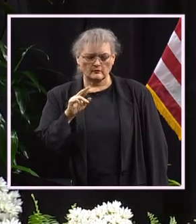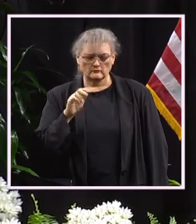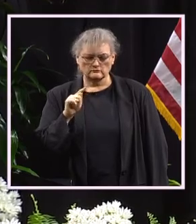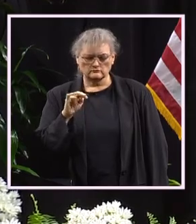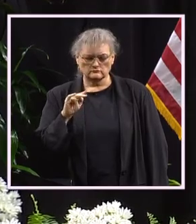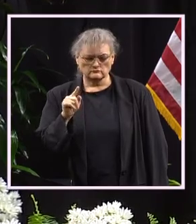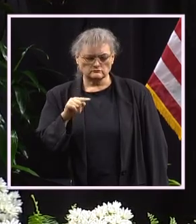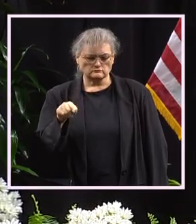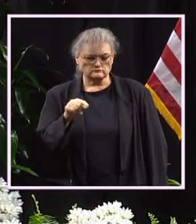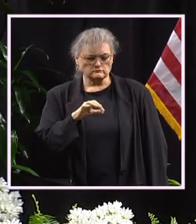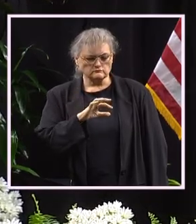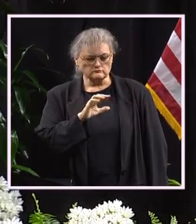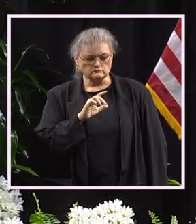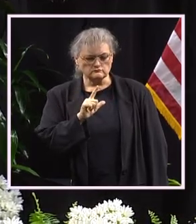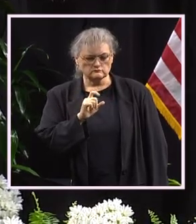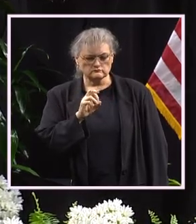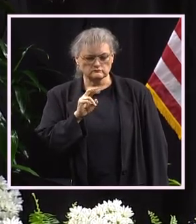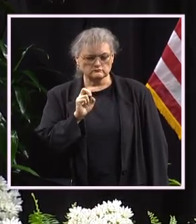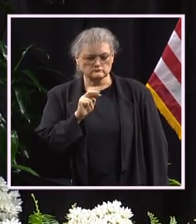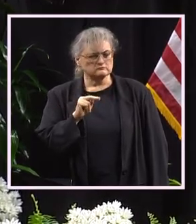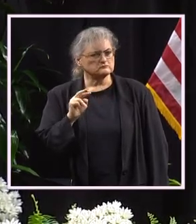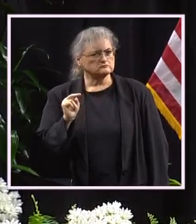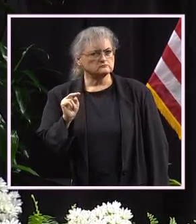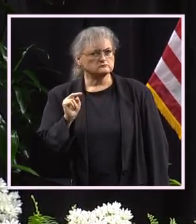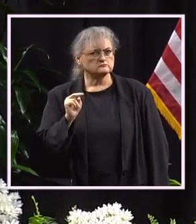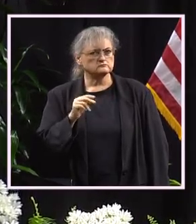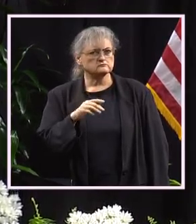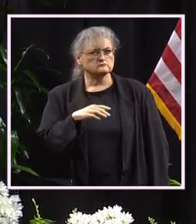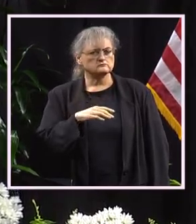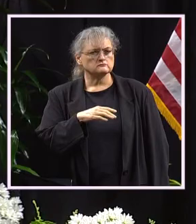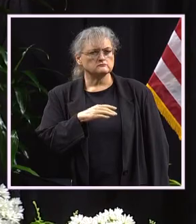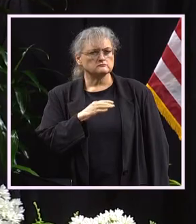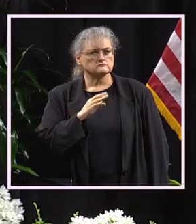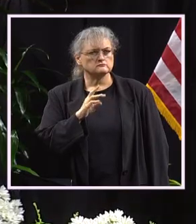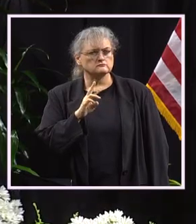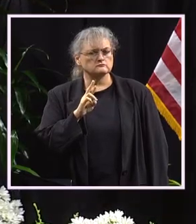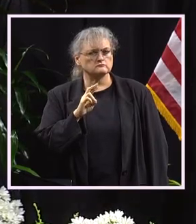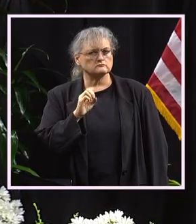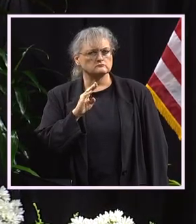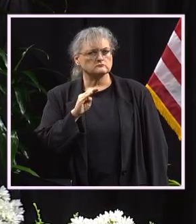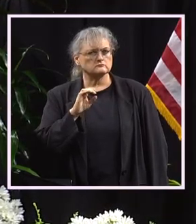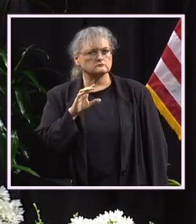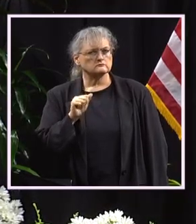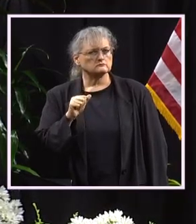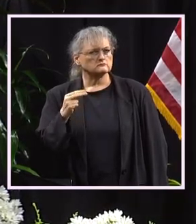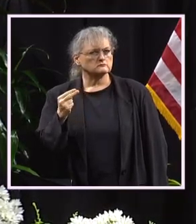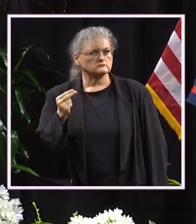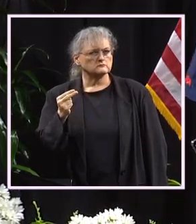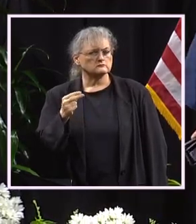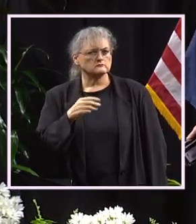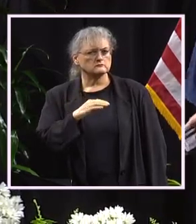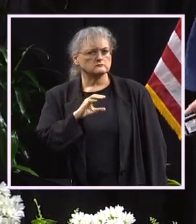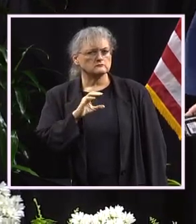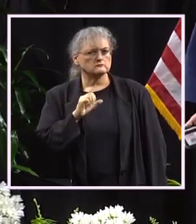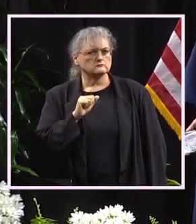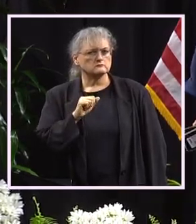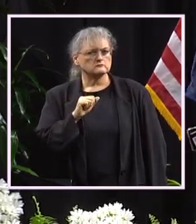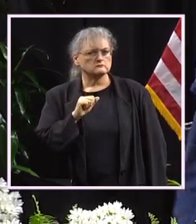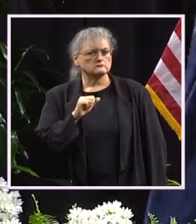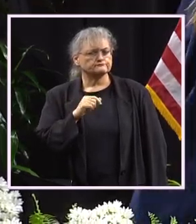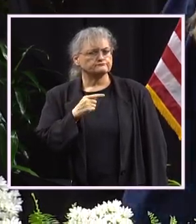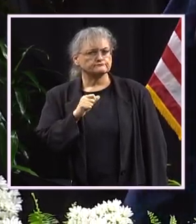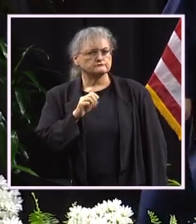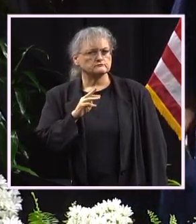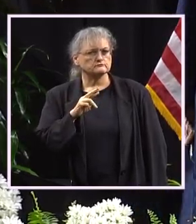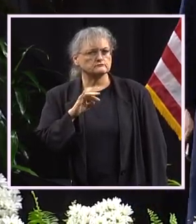E. Nelms. Leah Rebecca Mock, summa cum laude. Gabriela L.